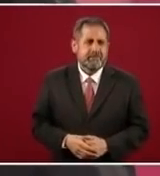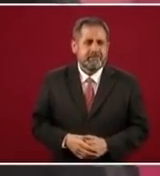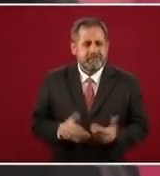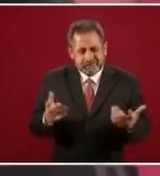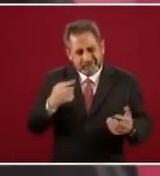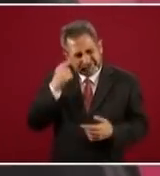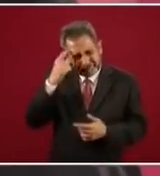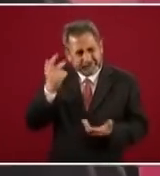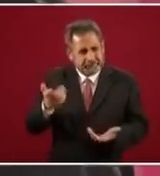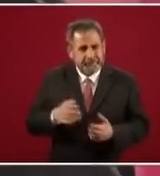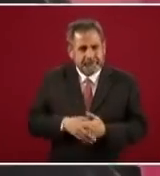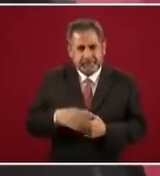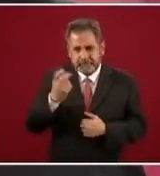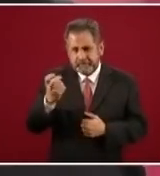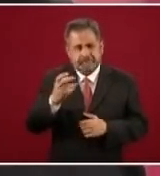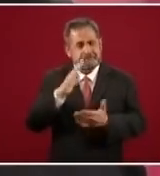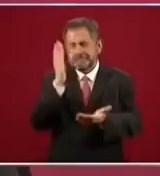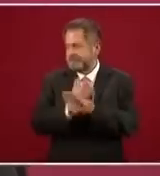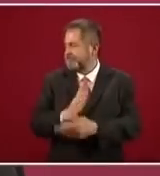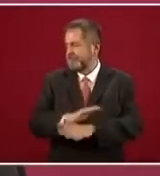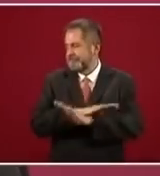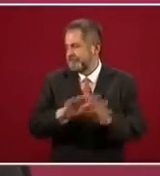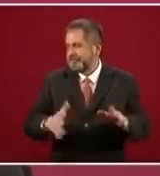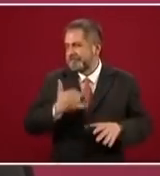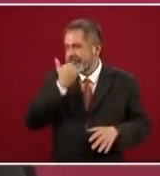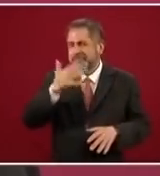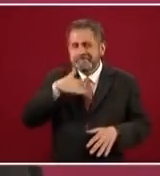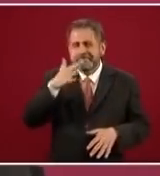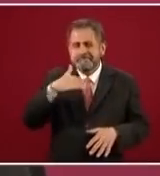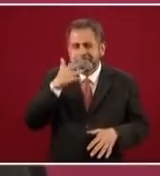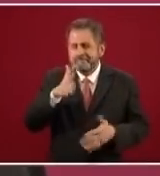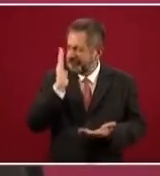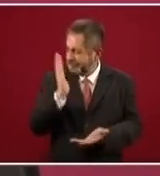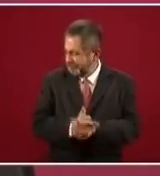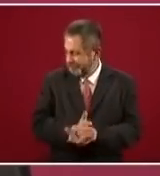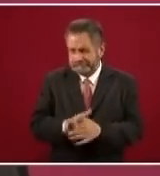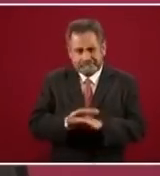O sea, eso ya no, se acabó.